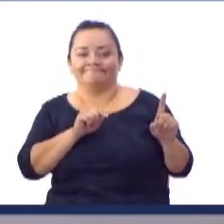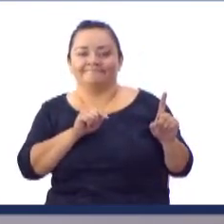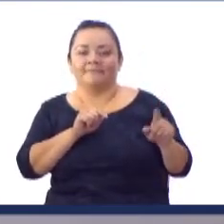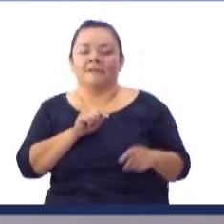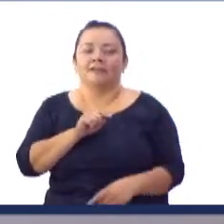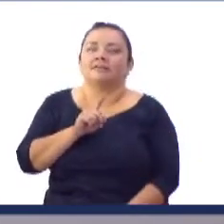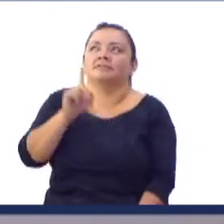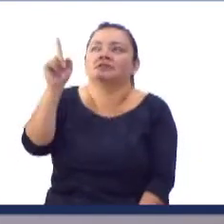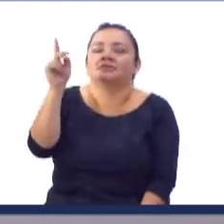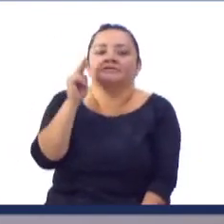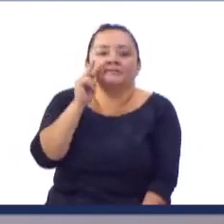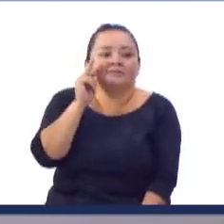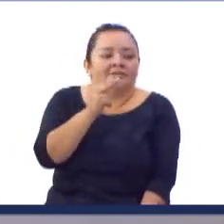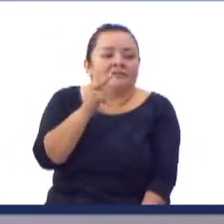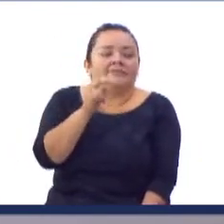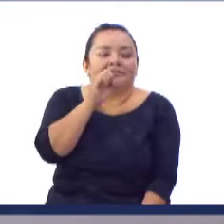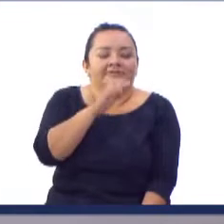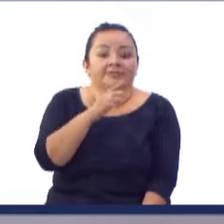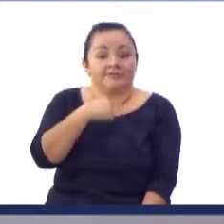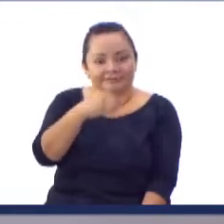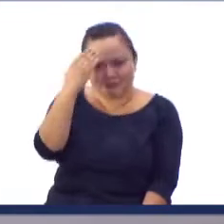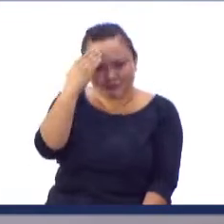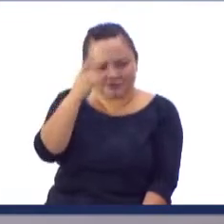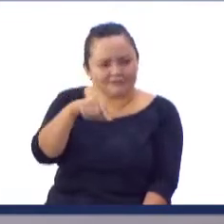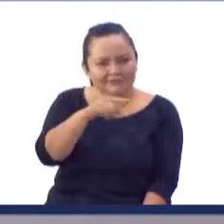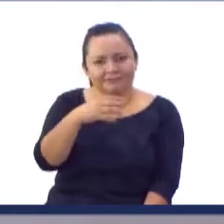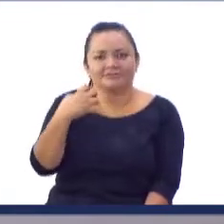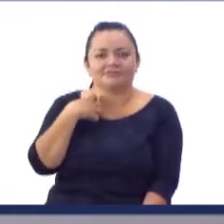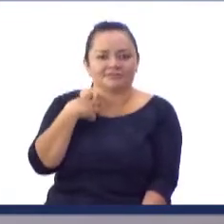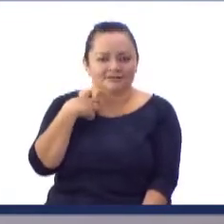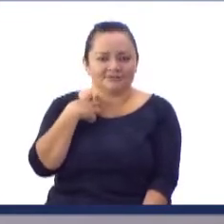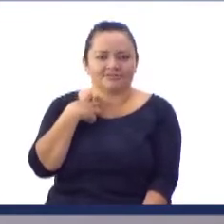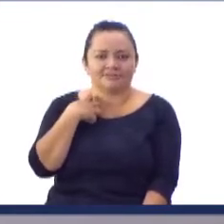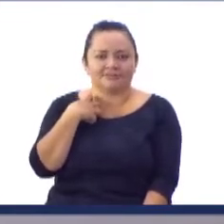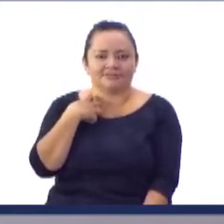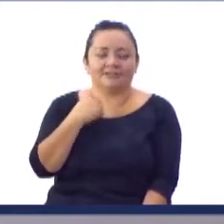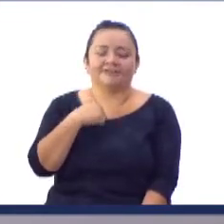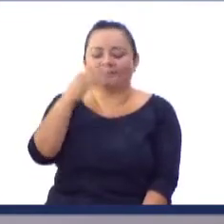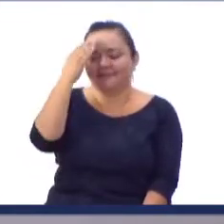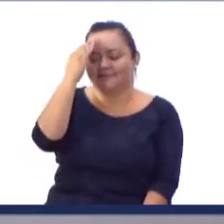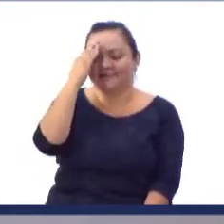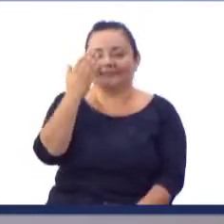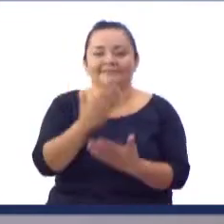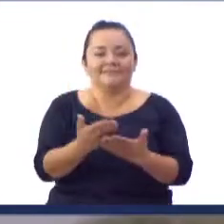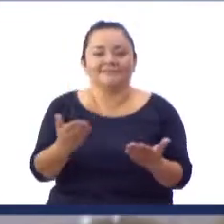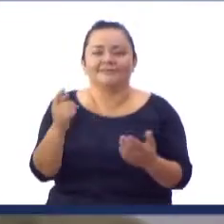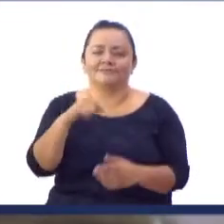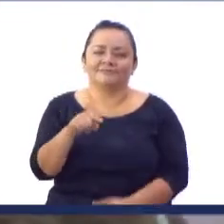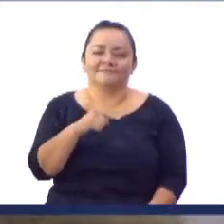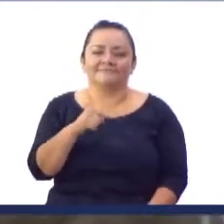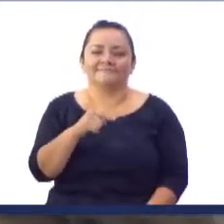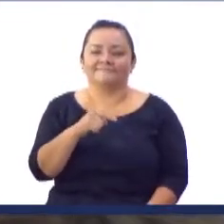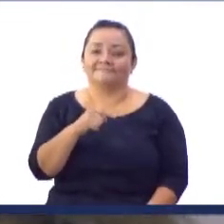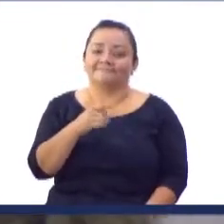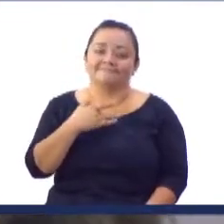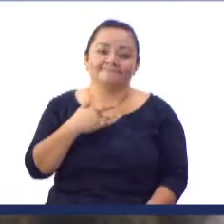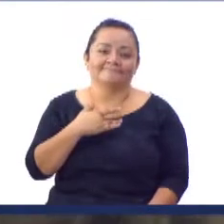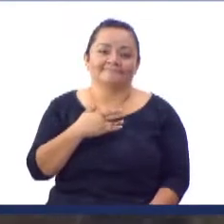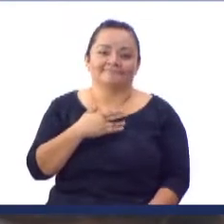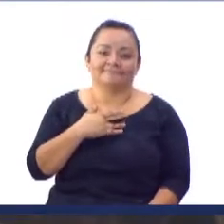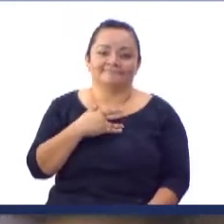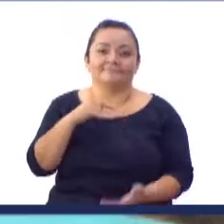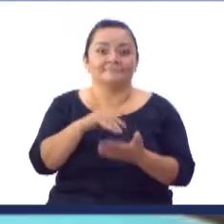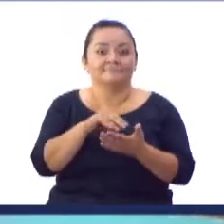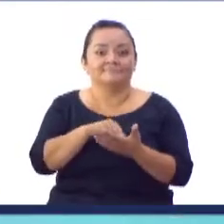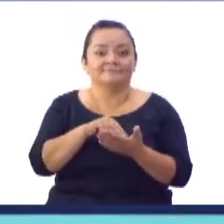viene el señor y dice miren yo sé lo que van a vivir ustedes del mundo yo sé las cosas que van a aparecer el